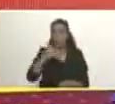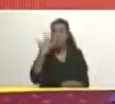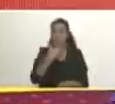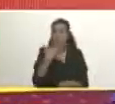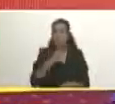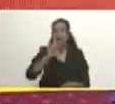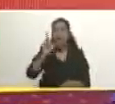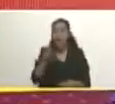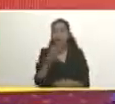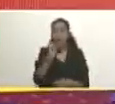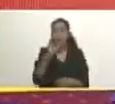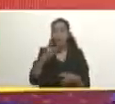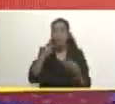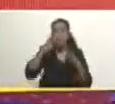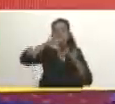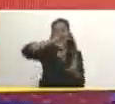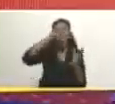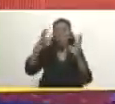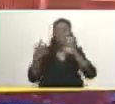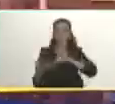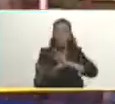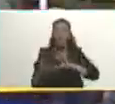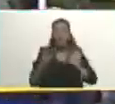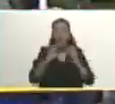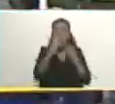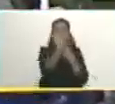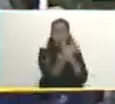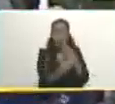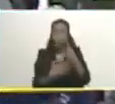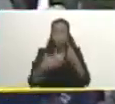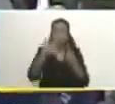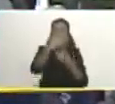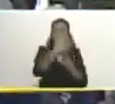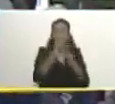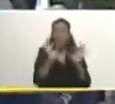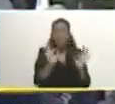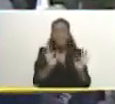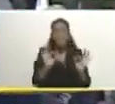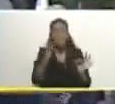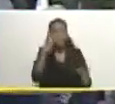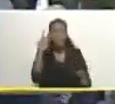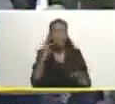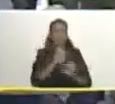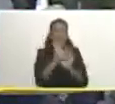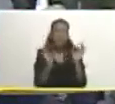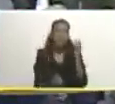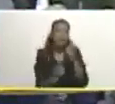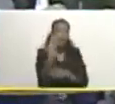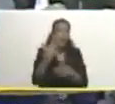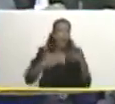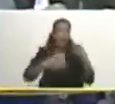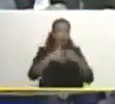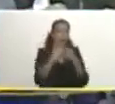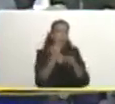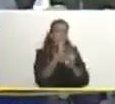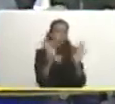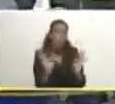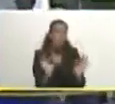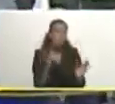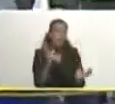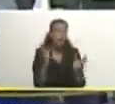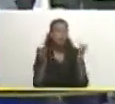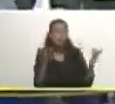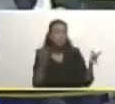La Geopolítica Multipolar, pues bajo las sombras arrojadas por los mismos se estructuran los nuevos esquemas de poder geopolítico